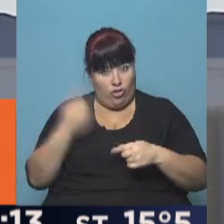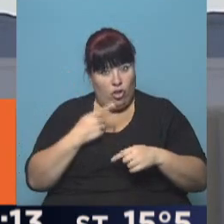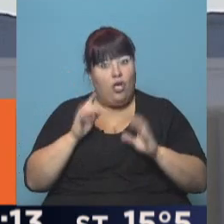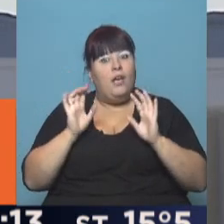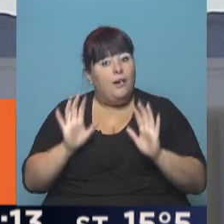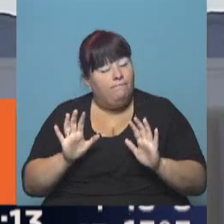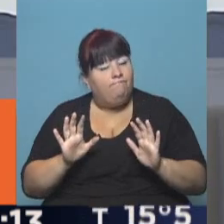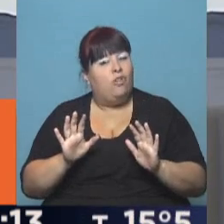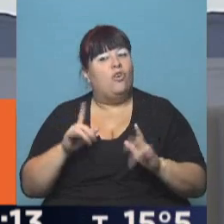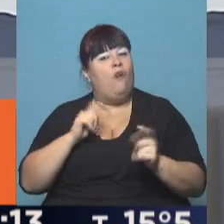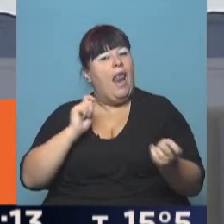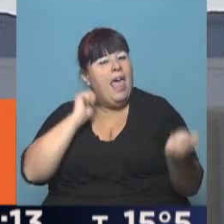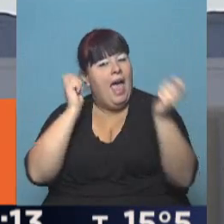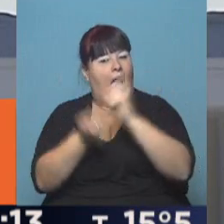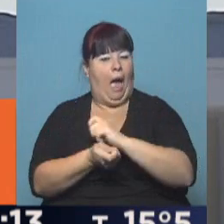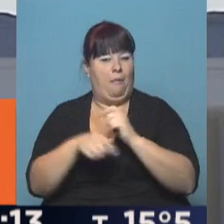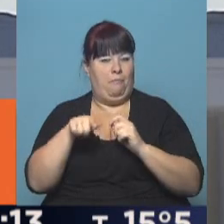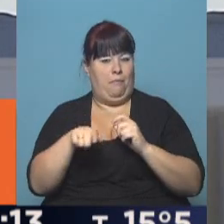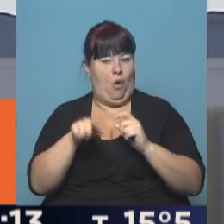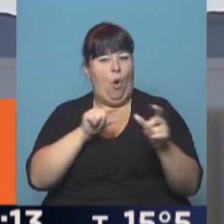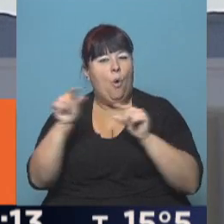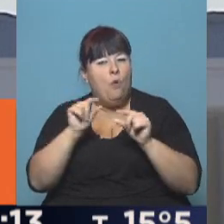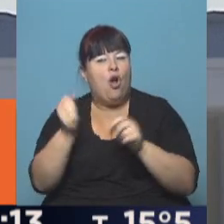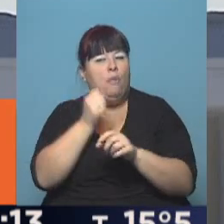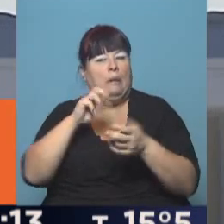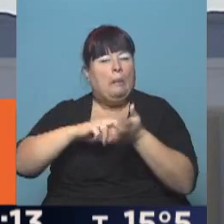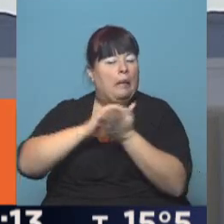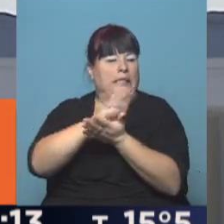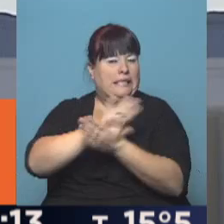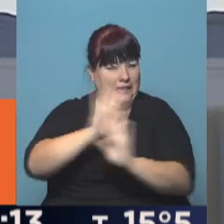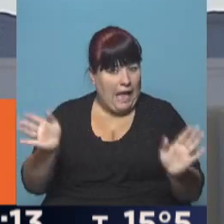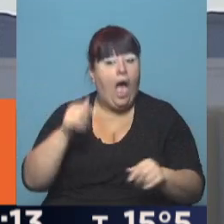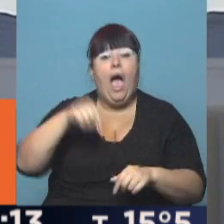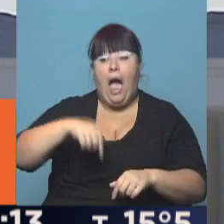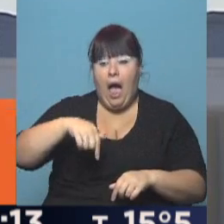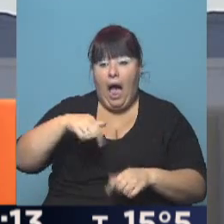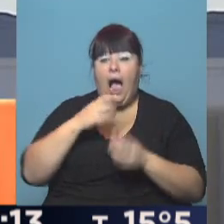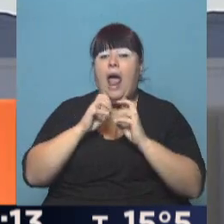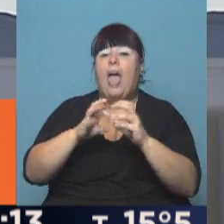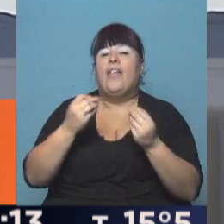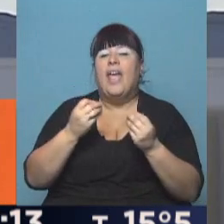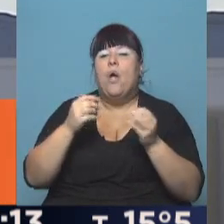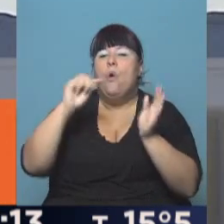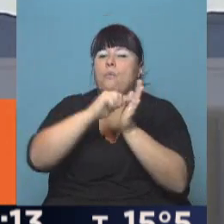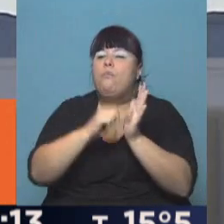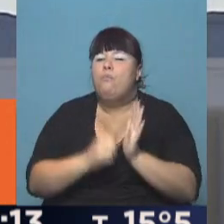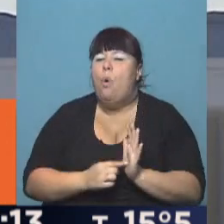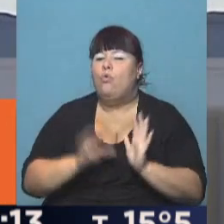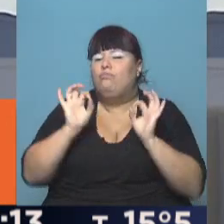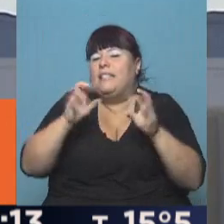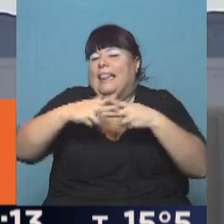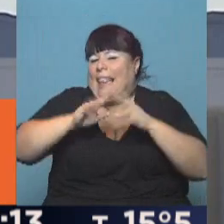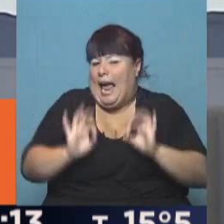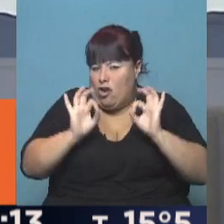Entonces hemos removido una parte importante de las dificultades, porque hoy lo que están discutiendo son algunos aspectos muy